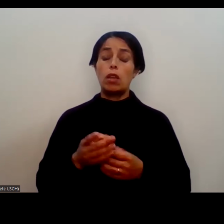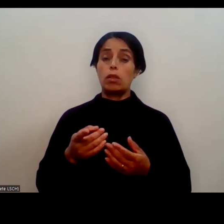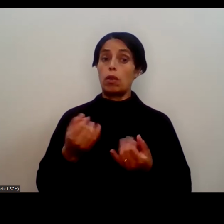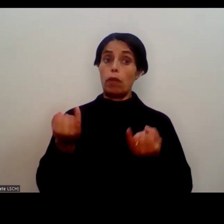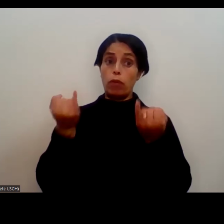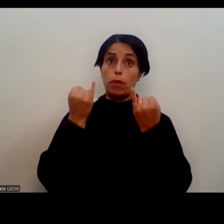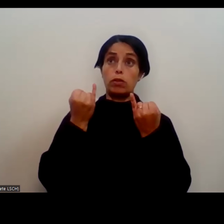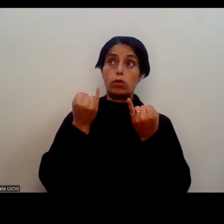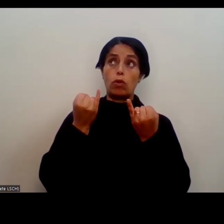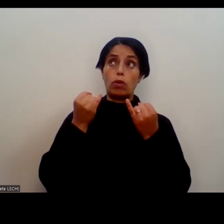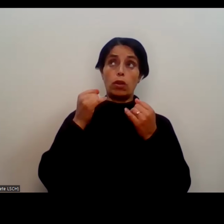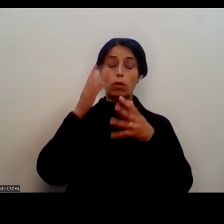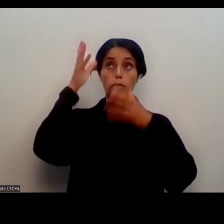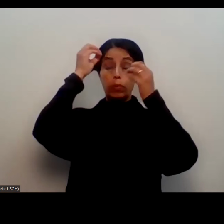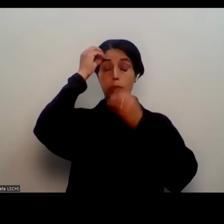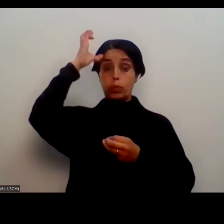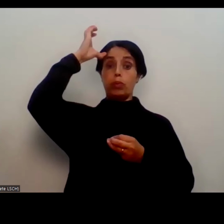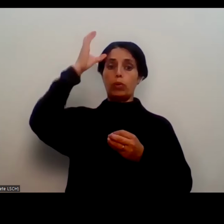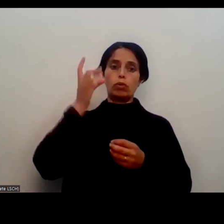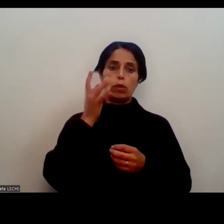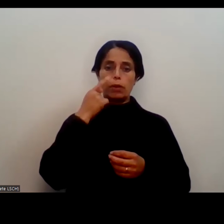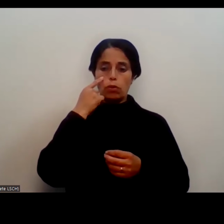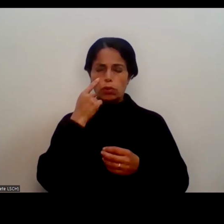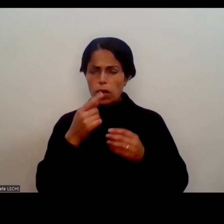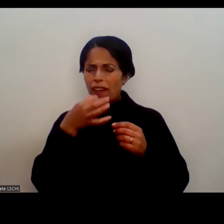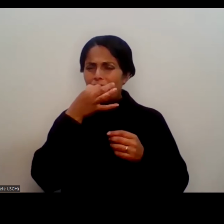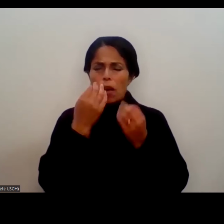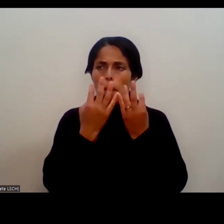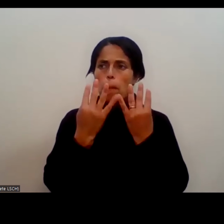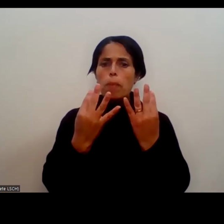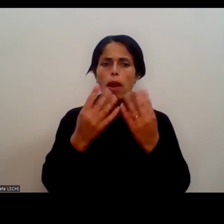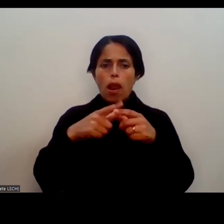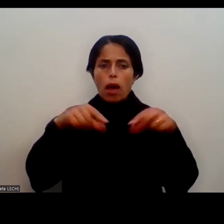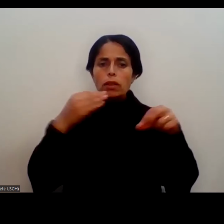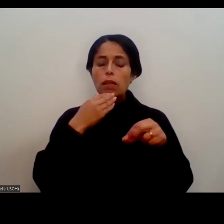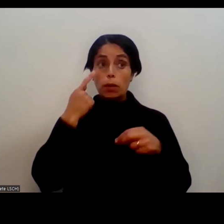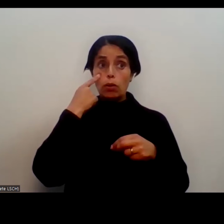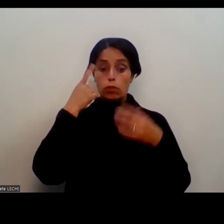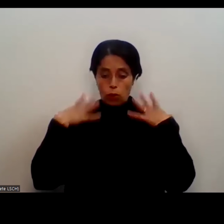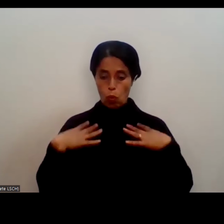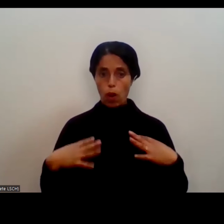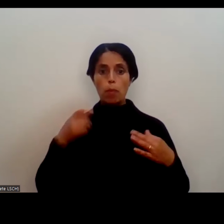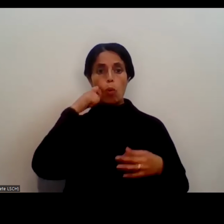no solamente del manejo de los vegetales, de las plantas, sino que también del conocimiento del cuerpo humano, mm,